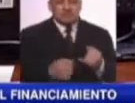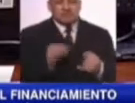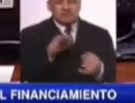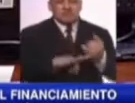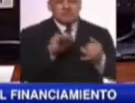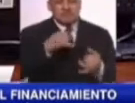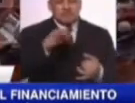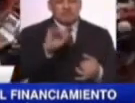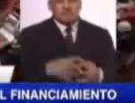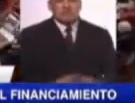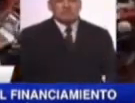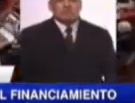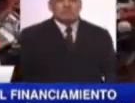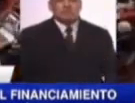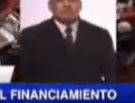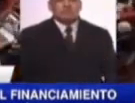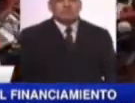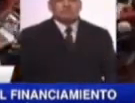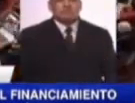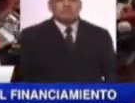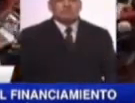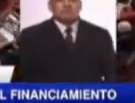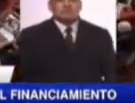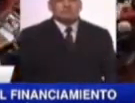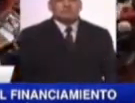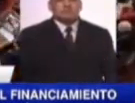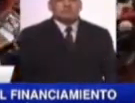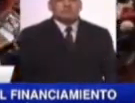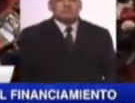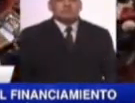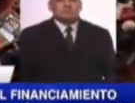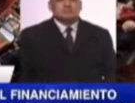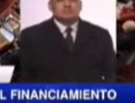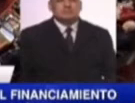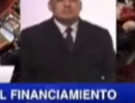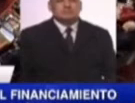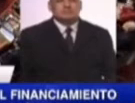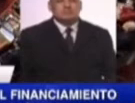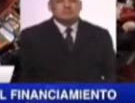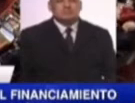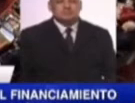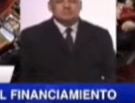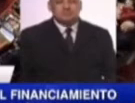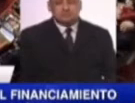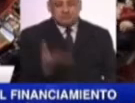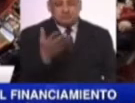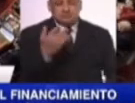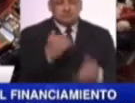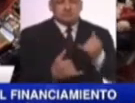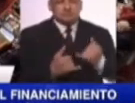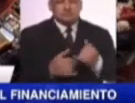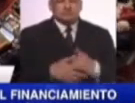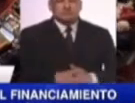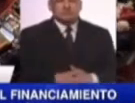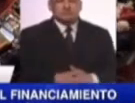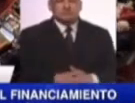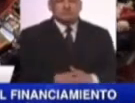presentar... No, no, no, no, no, no fue el Ministro de Justicia, José Tello, sino fue quien, este... Ay,